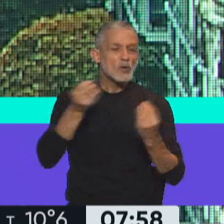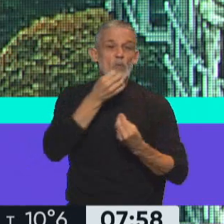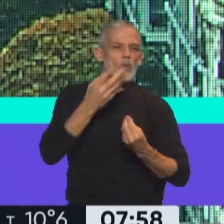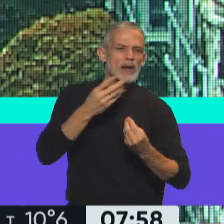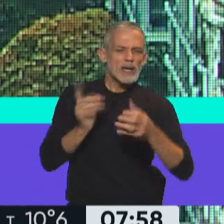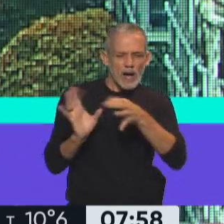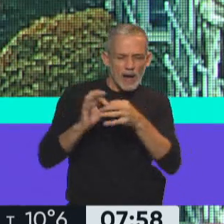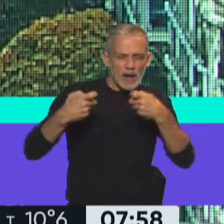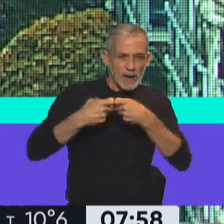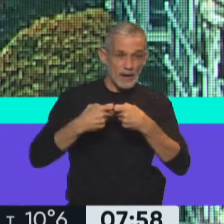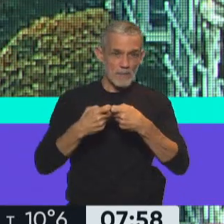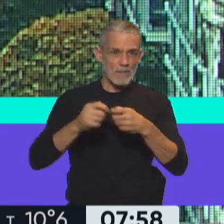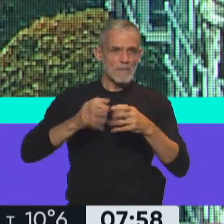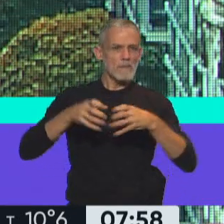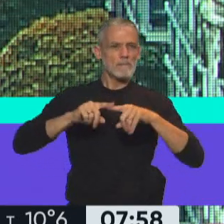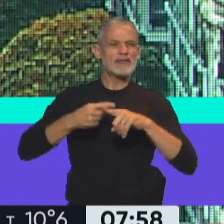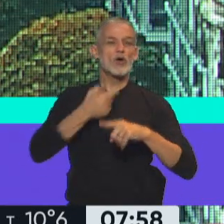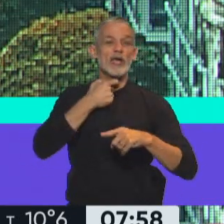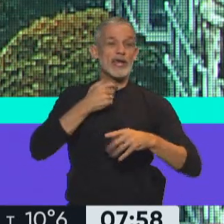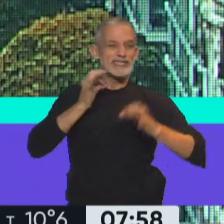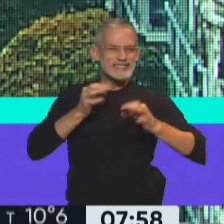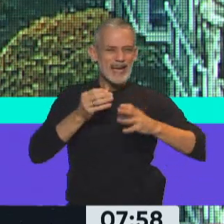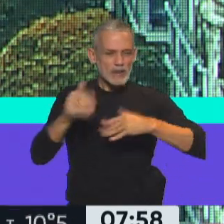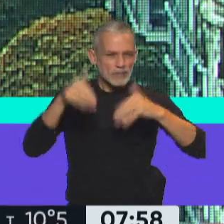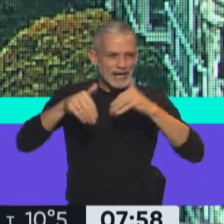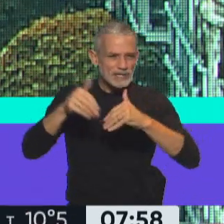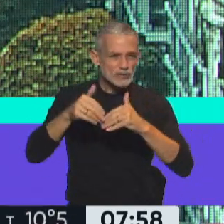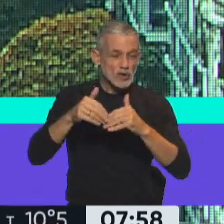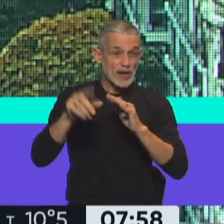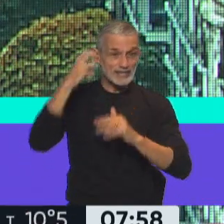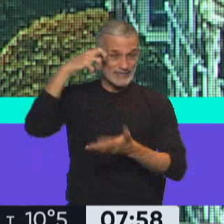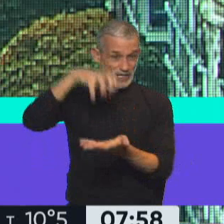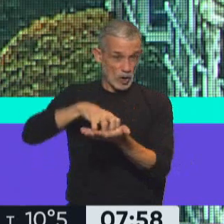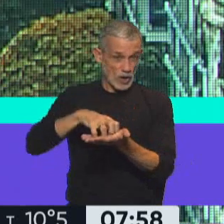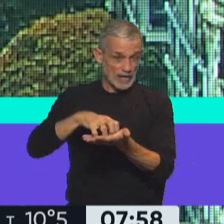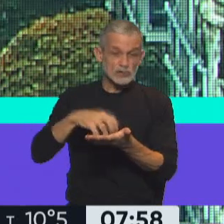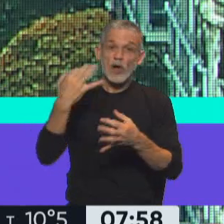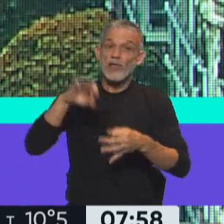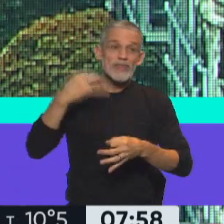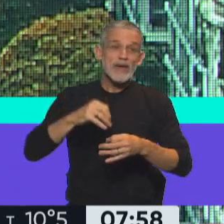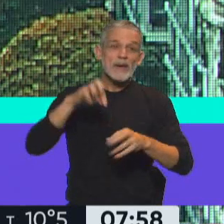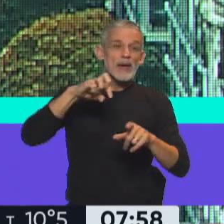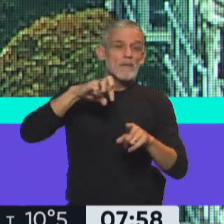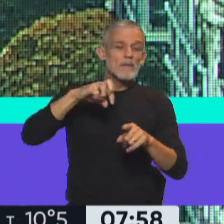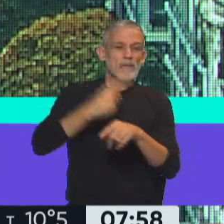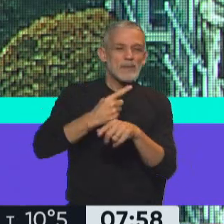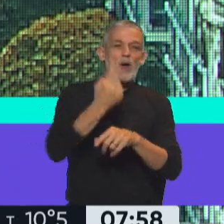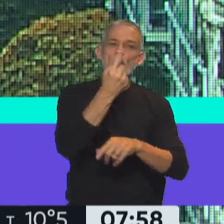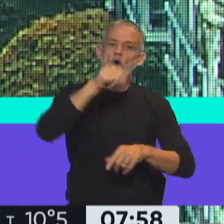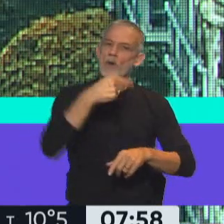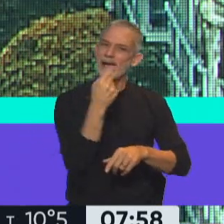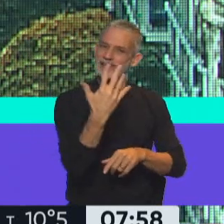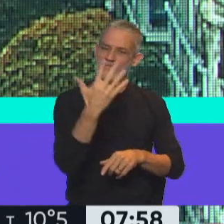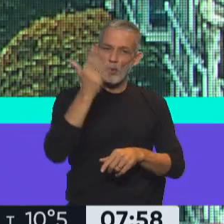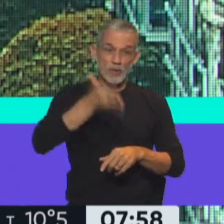coalición o partido que pretenda llegar a las elecciones legislativas generales tiene que obtener en las primarias un 15 por ciento